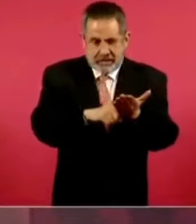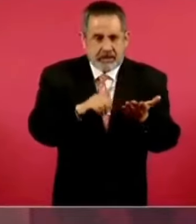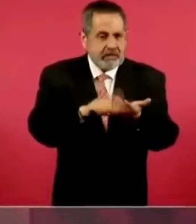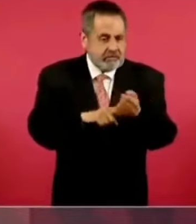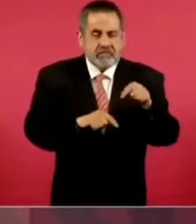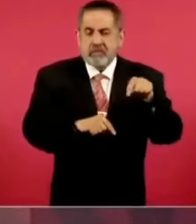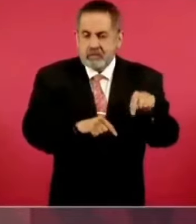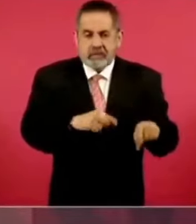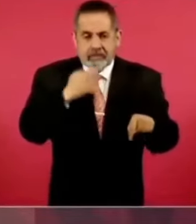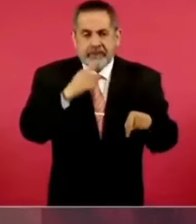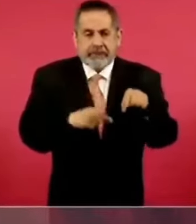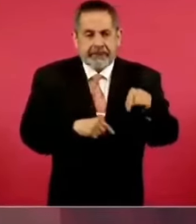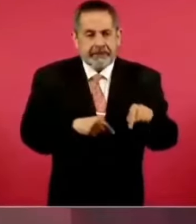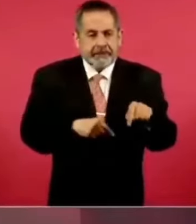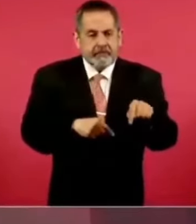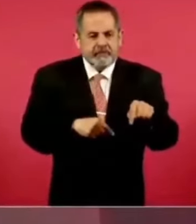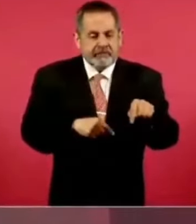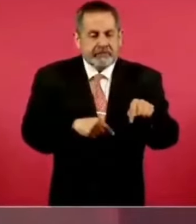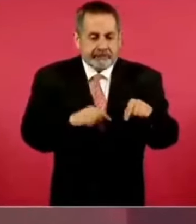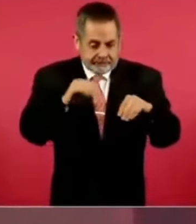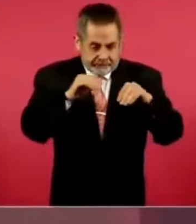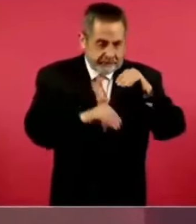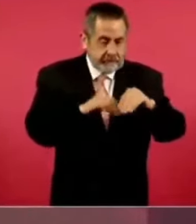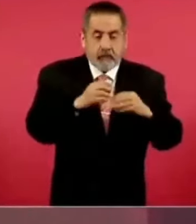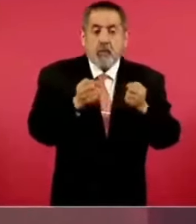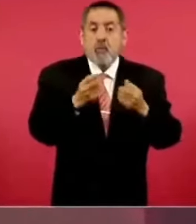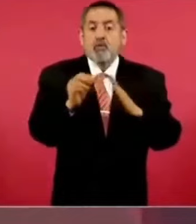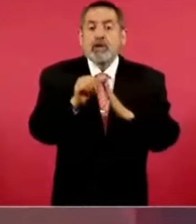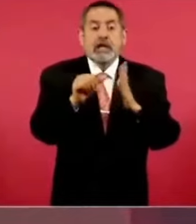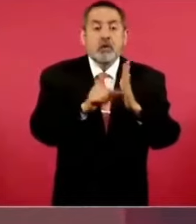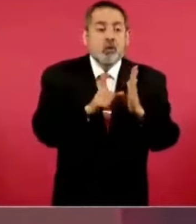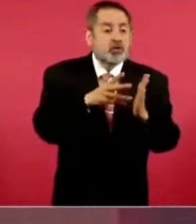Incluso se mantuvieron muchos artículos